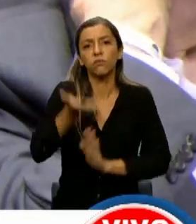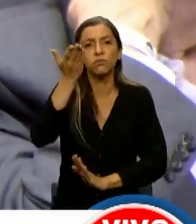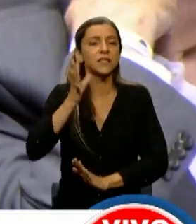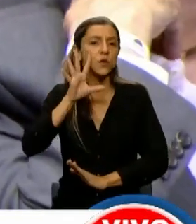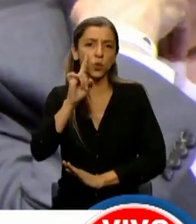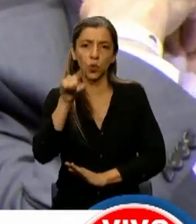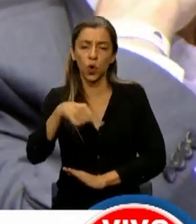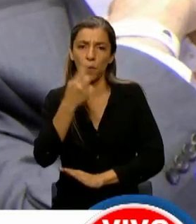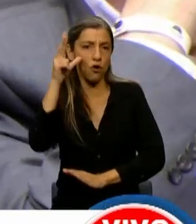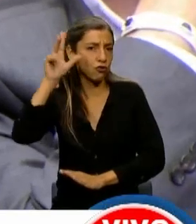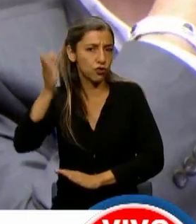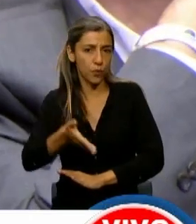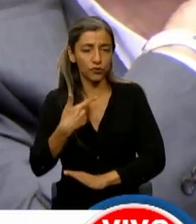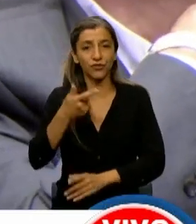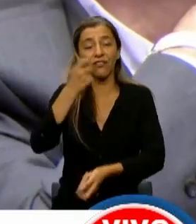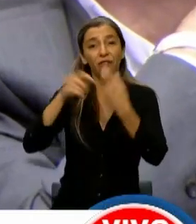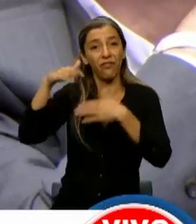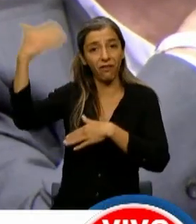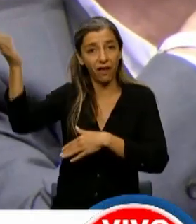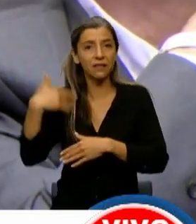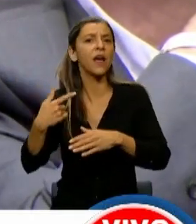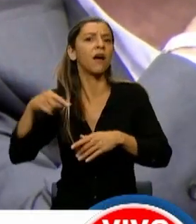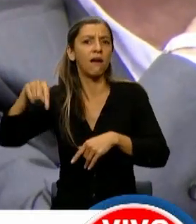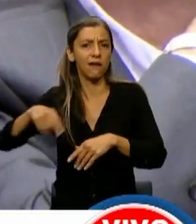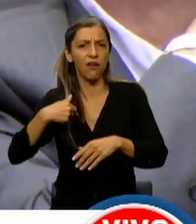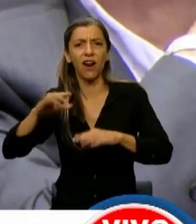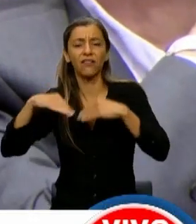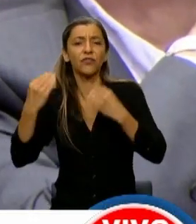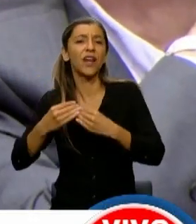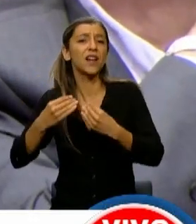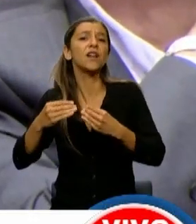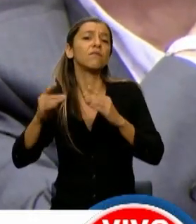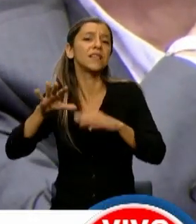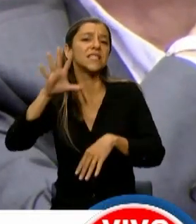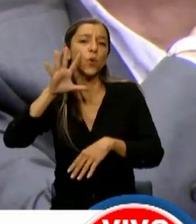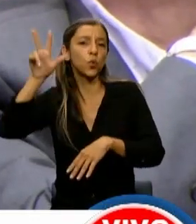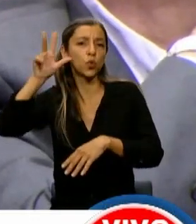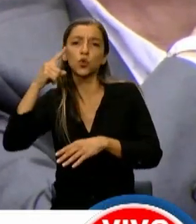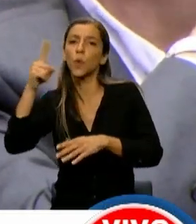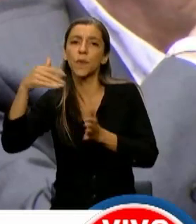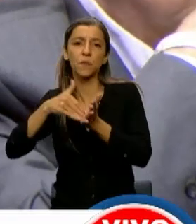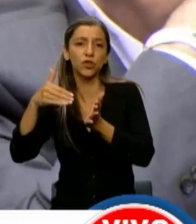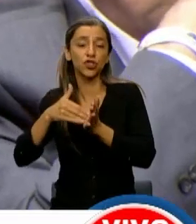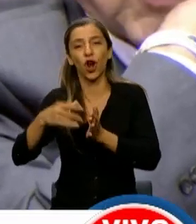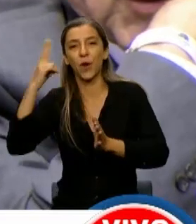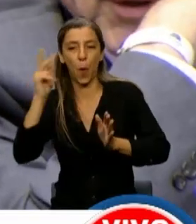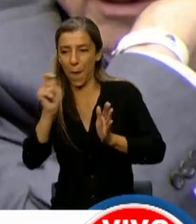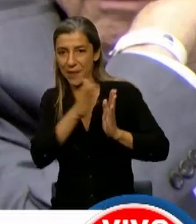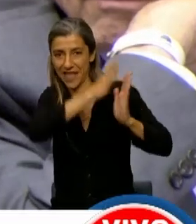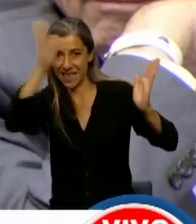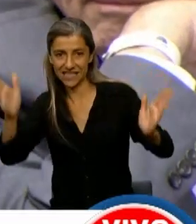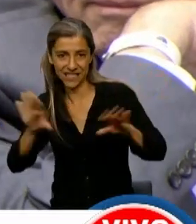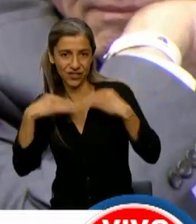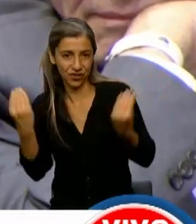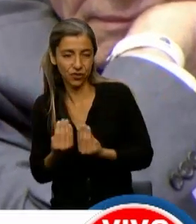51,8%. Las exportaciones de la Argentina superan los 58.000 millones en los primeros 9 meses del año,